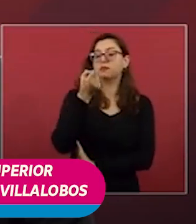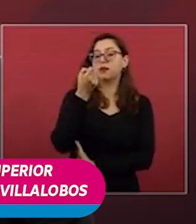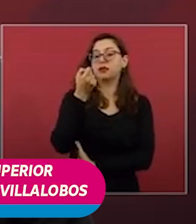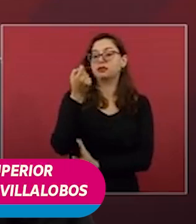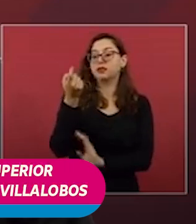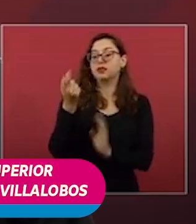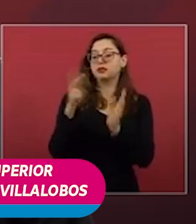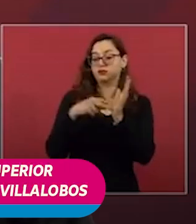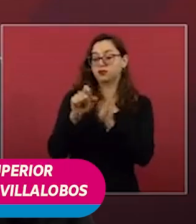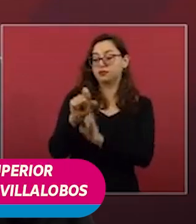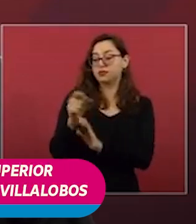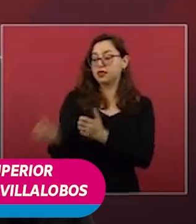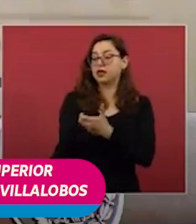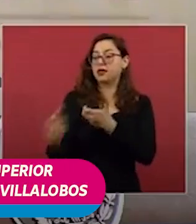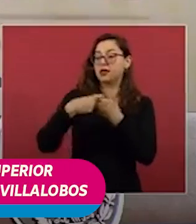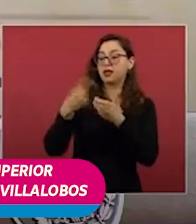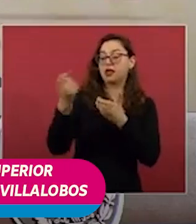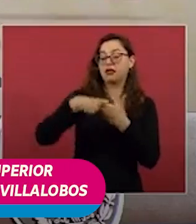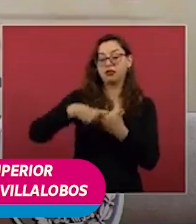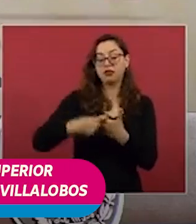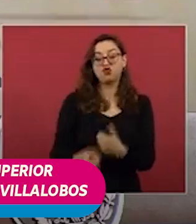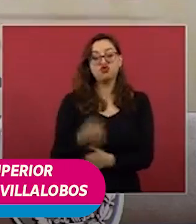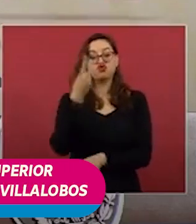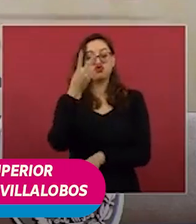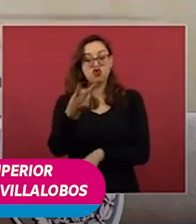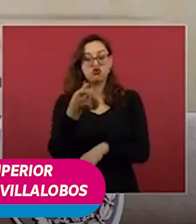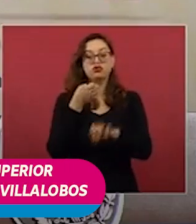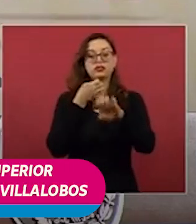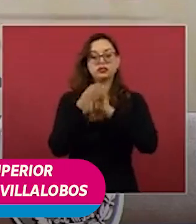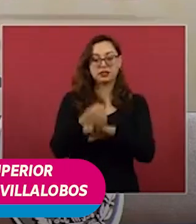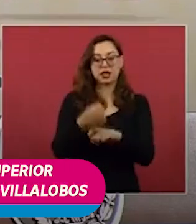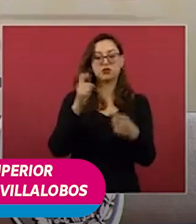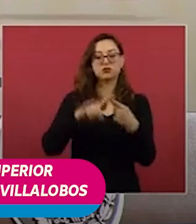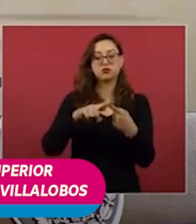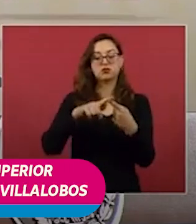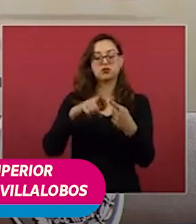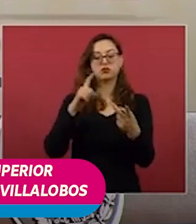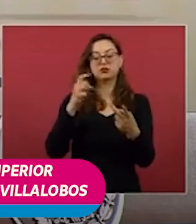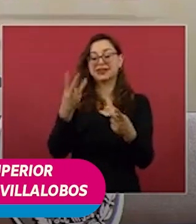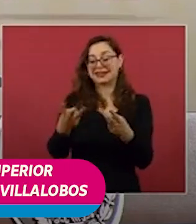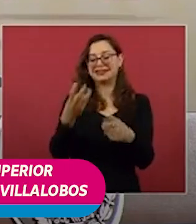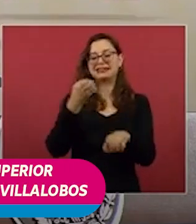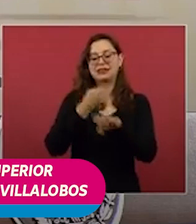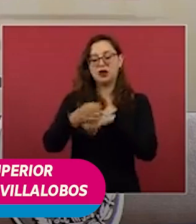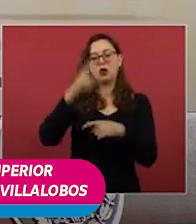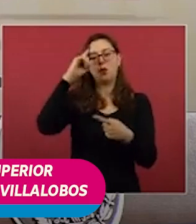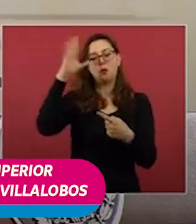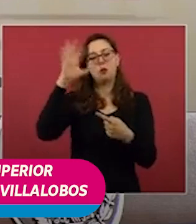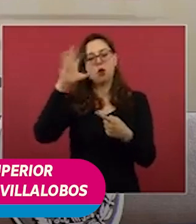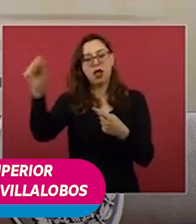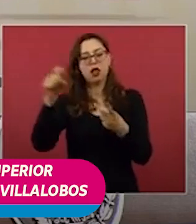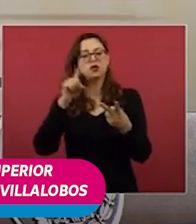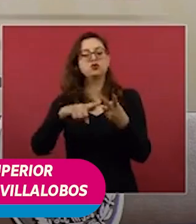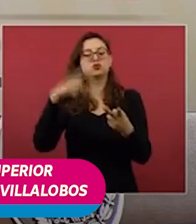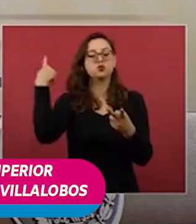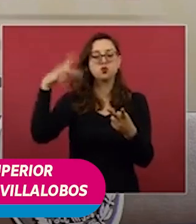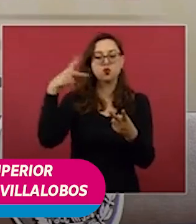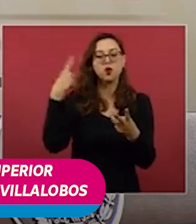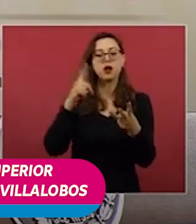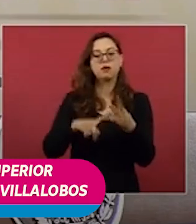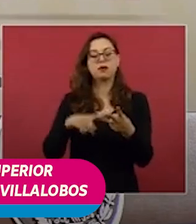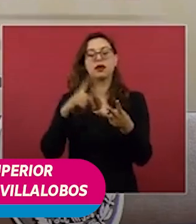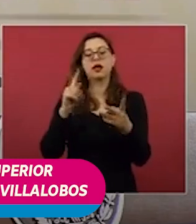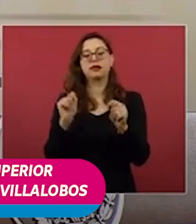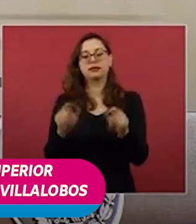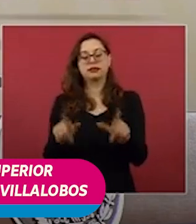3 estados adicionales a este programa, Morelos, Puebla y Tlaxcala, para sumar